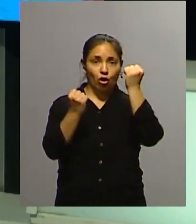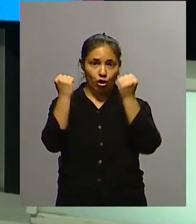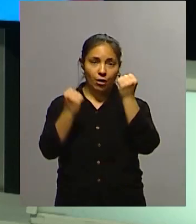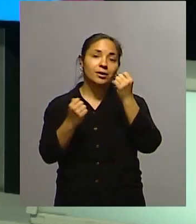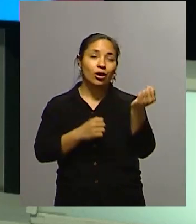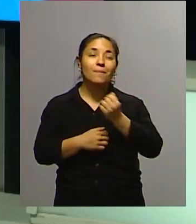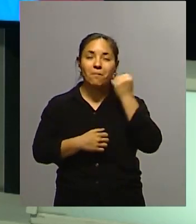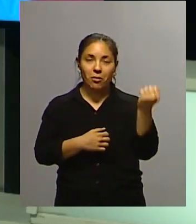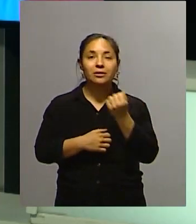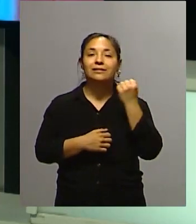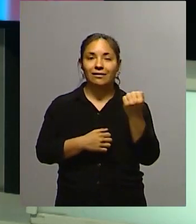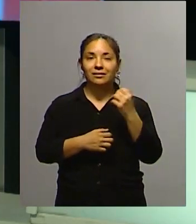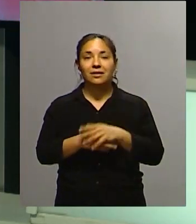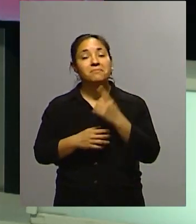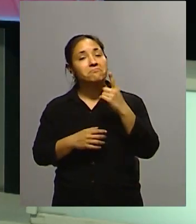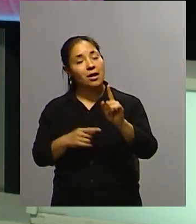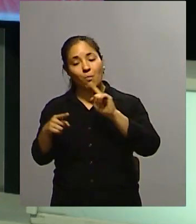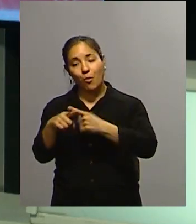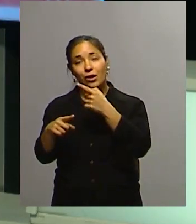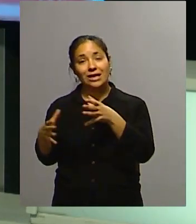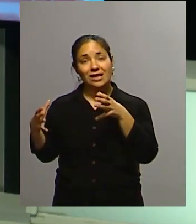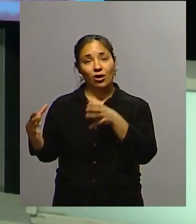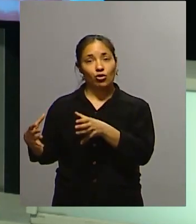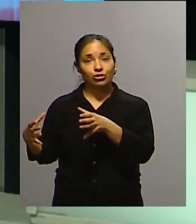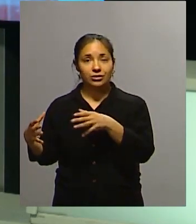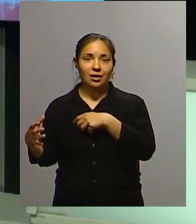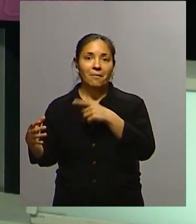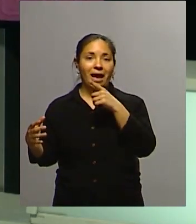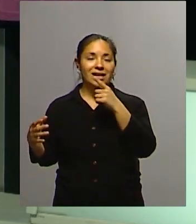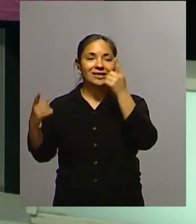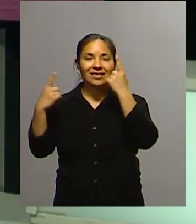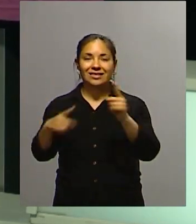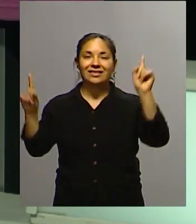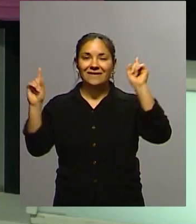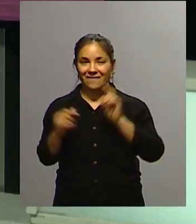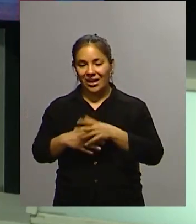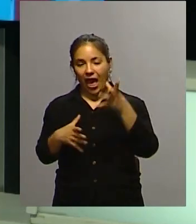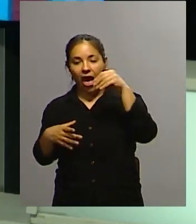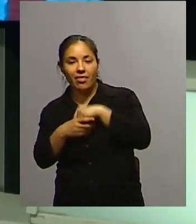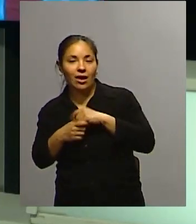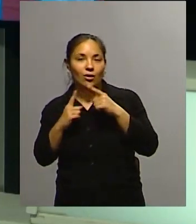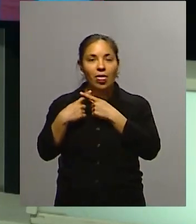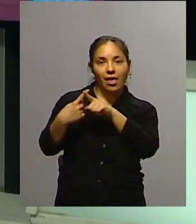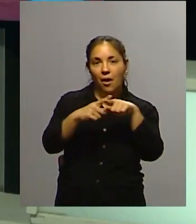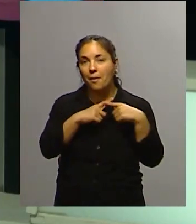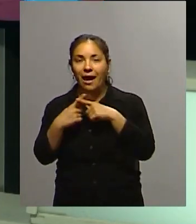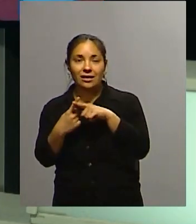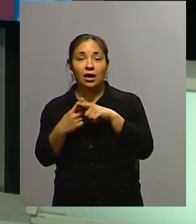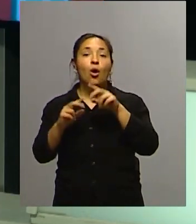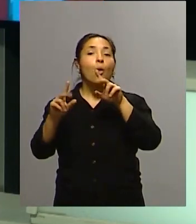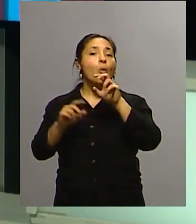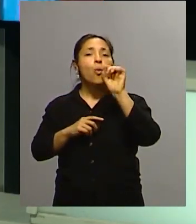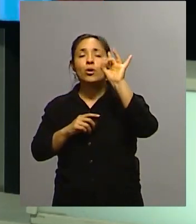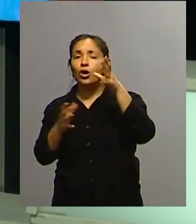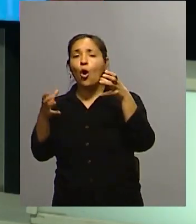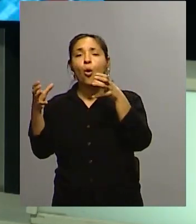pero a los políticos, obviamente, para los políticos el mundo pasa por otro lado. Las internas, las disputas, no solamente en el oficialismo, sino